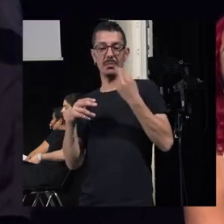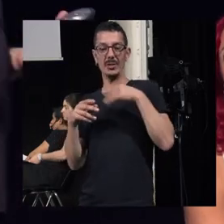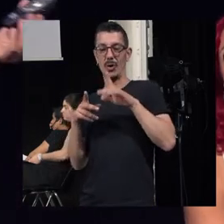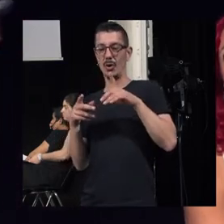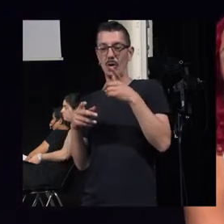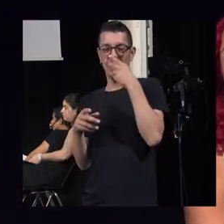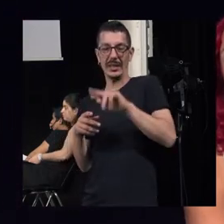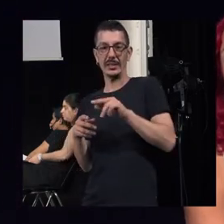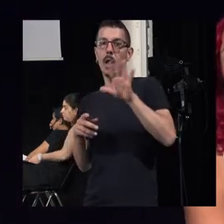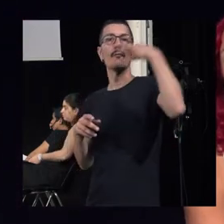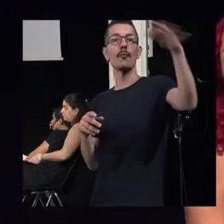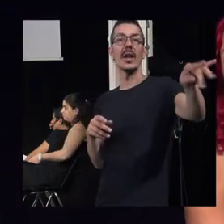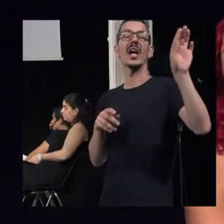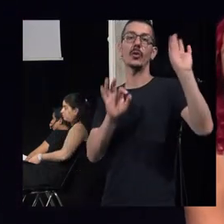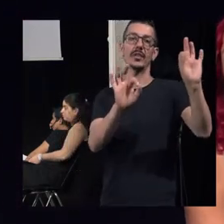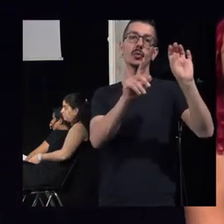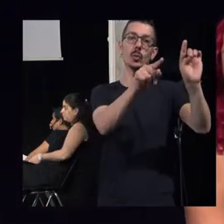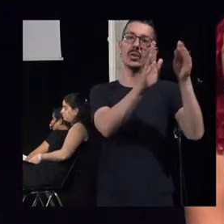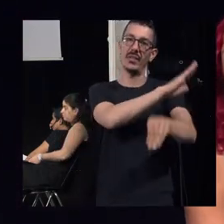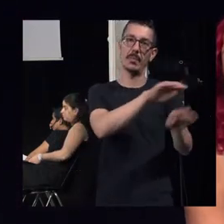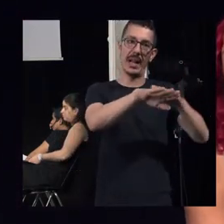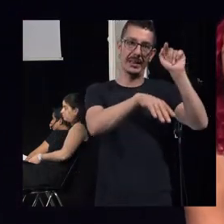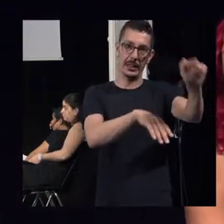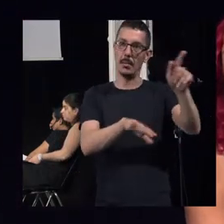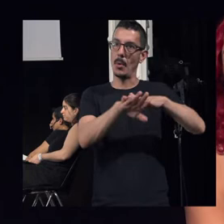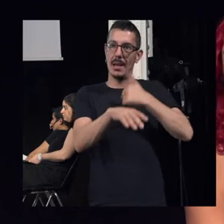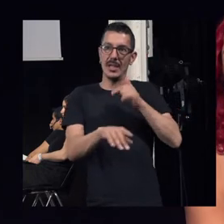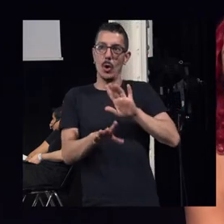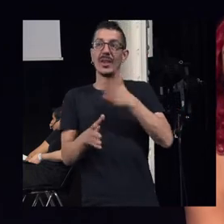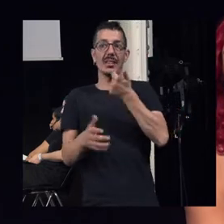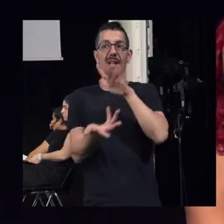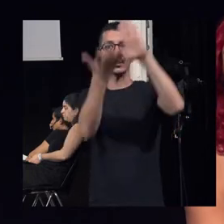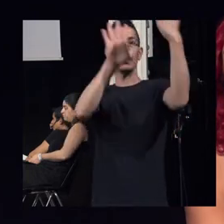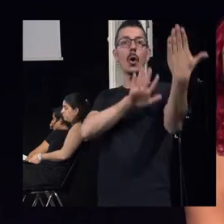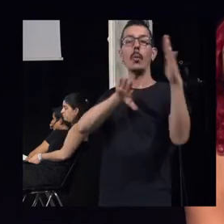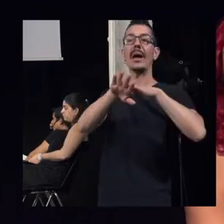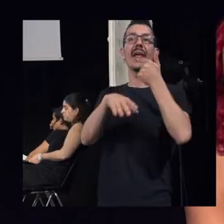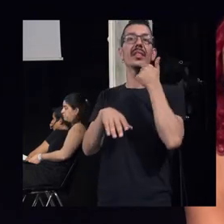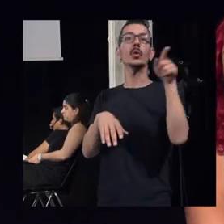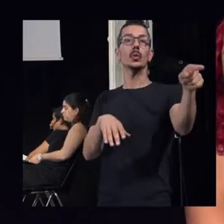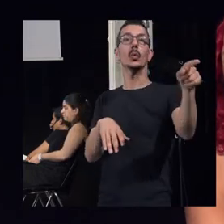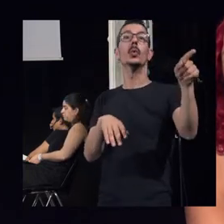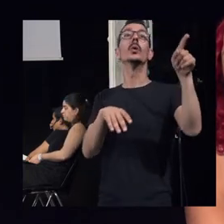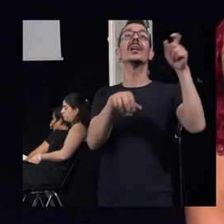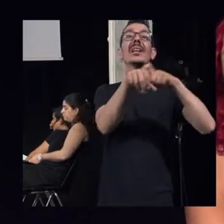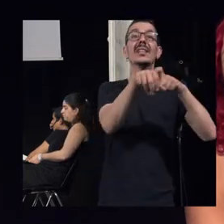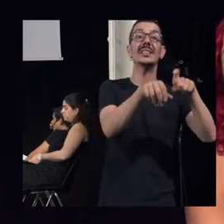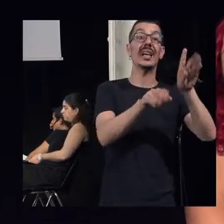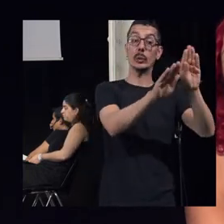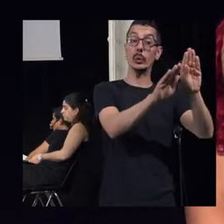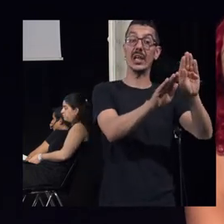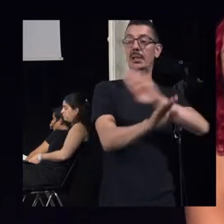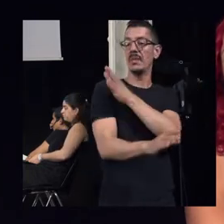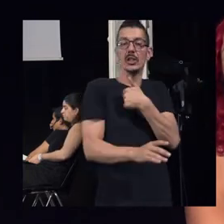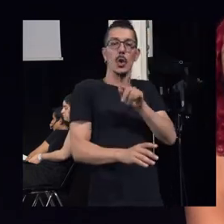creo que lo clarifica. No sé si aquí hay muchas amantes de la ópera. Yo me manifiesto como un amante de la ópera. Me encanta la